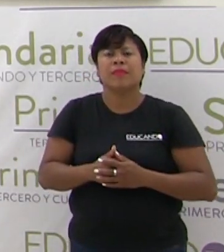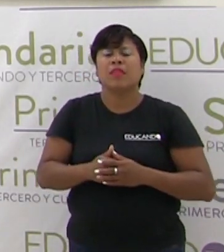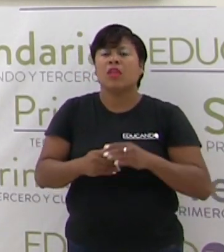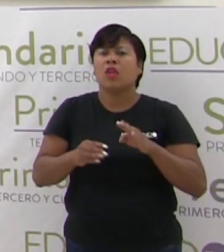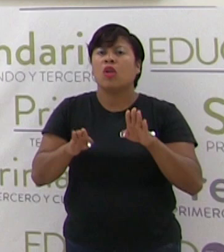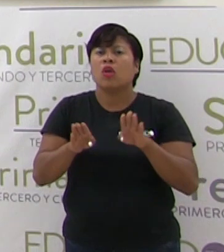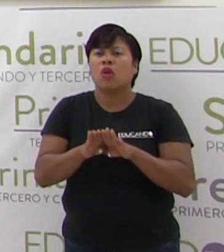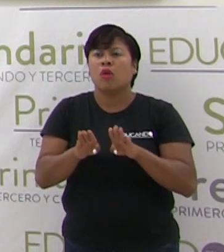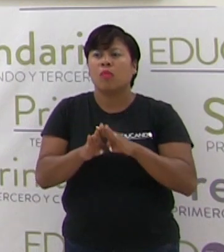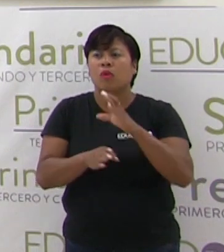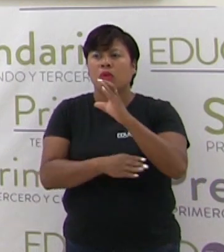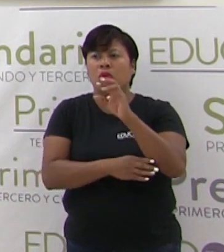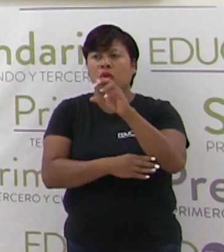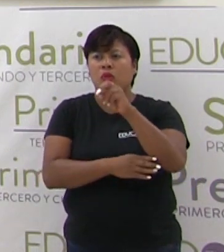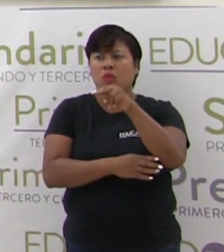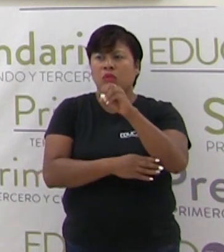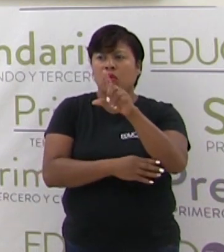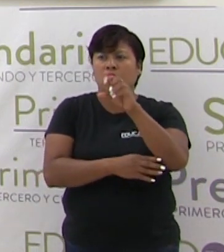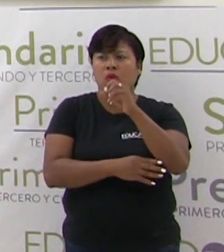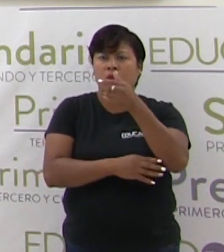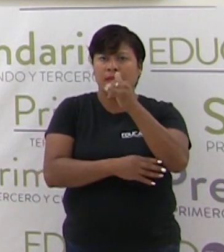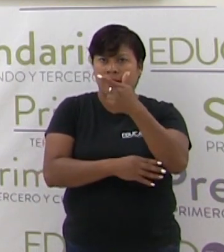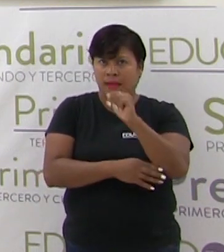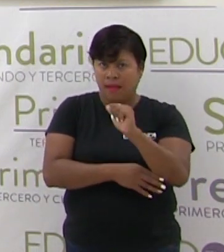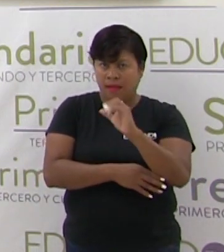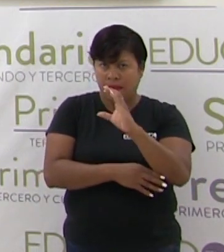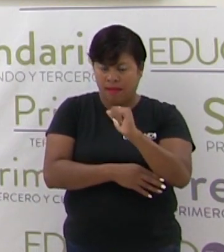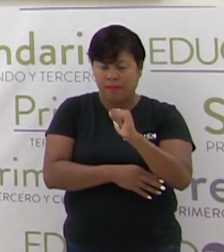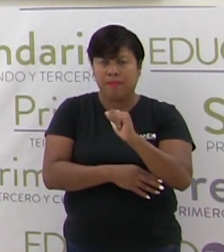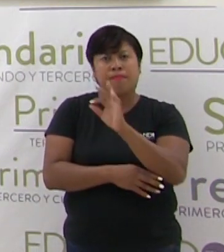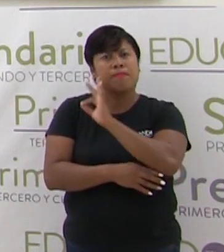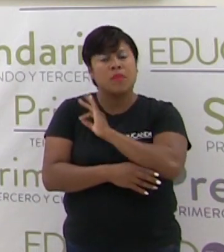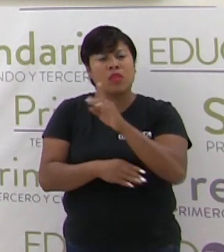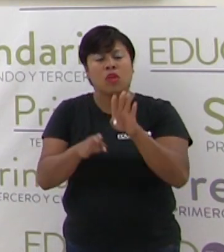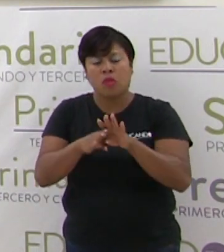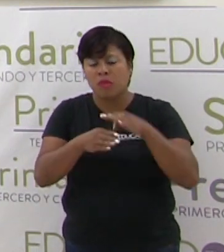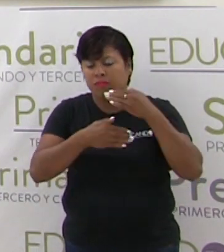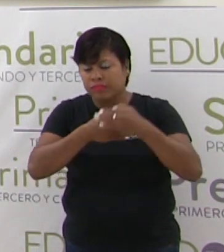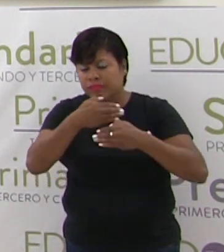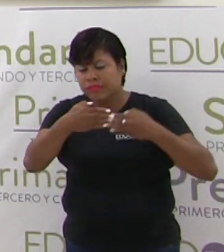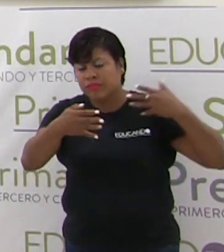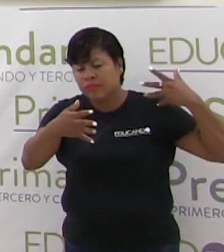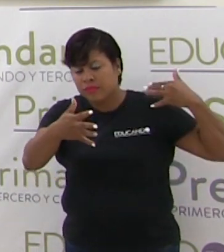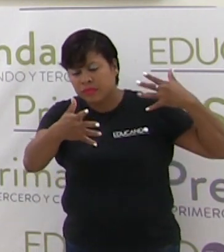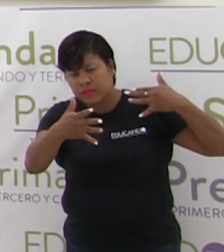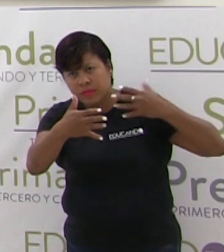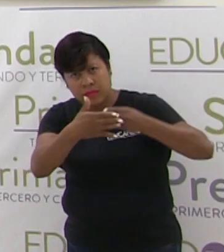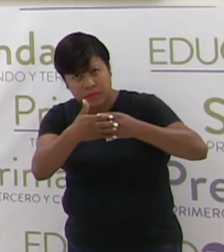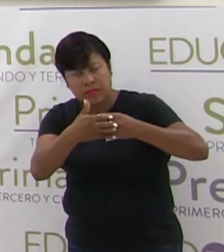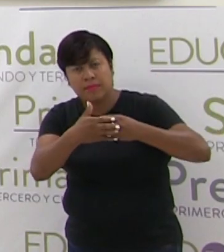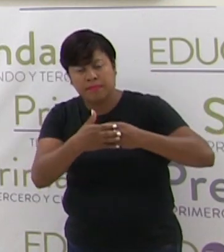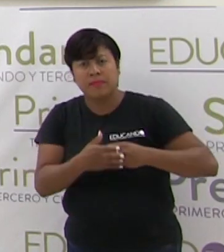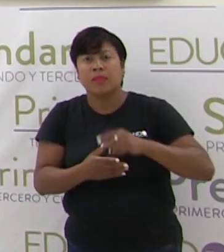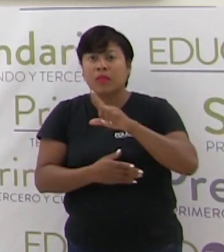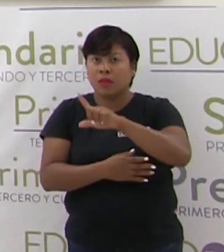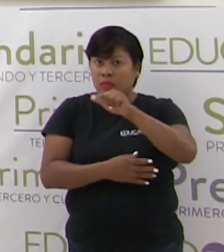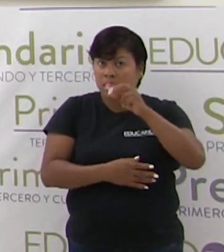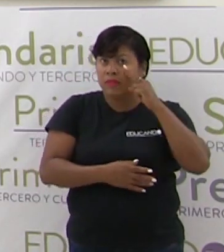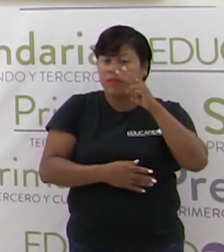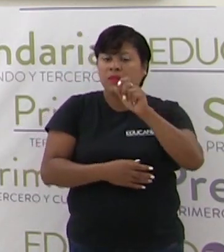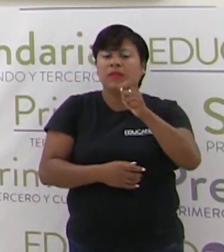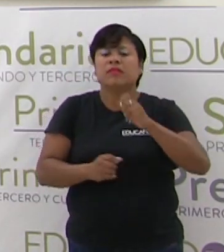de una manera cronológica. Pero ustedes pueden construir otro concepto. Después vamos a ver